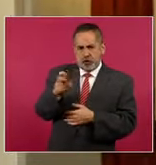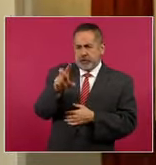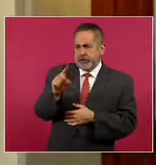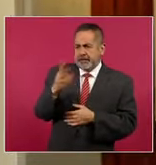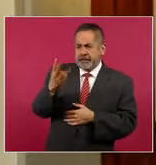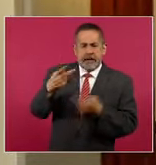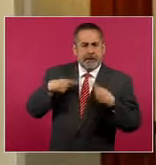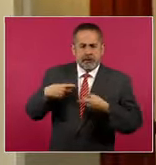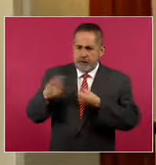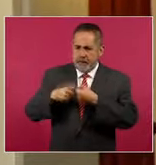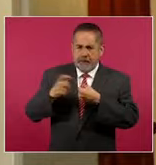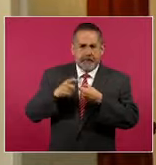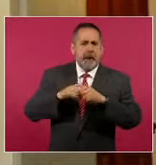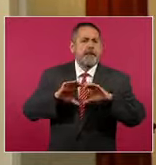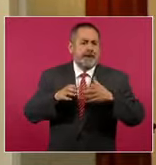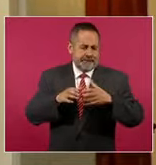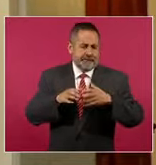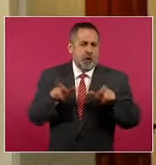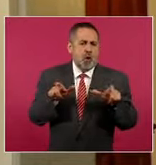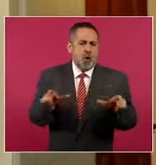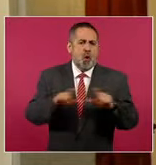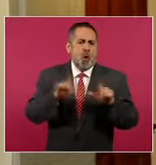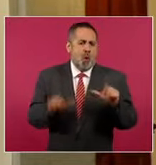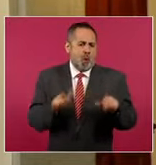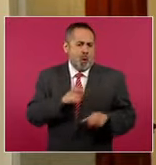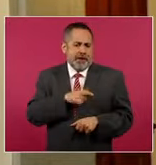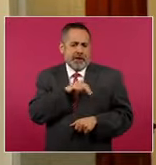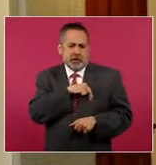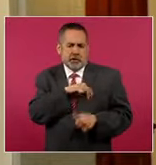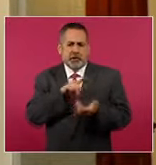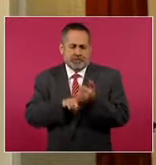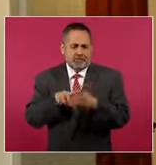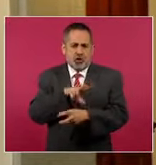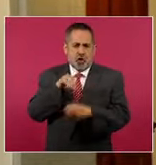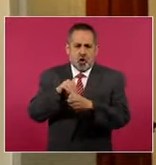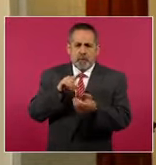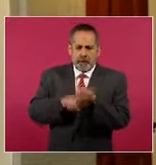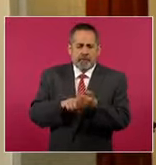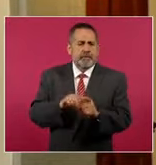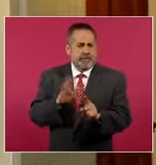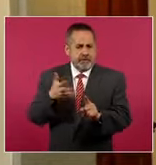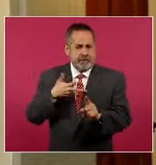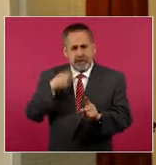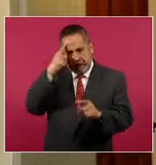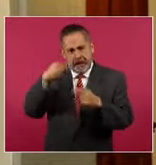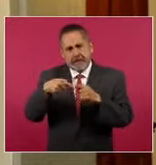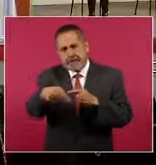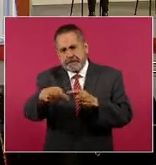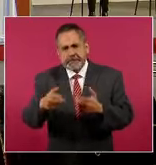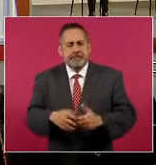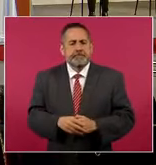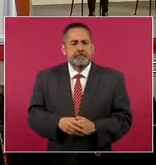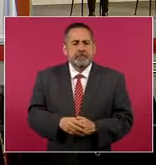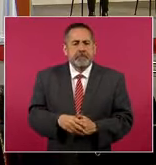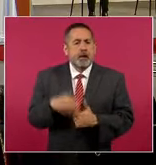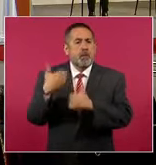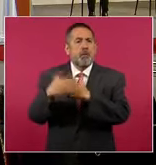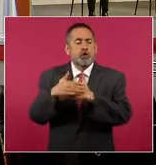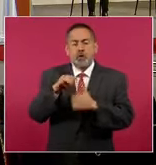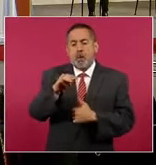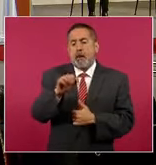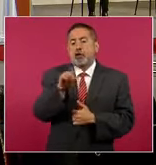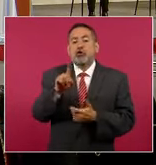128,233 hombres, que corresponden al 83.4% de lo que se tiene proyectado. Lo proyectado es para marzo